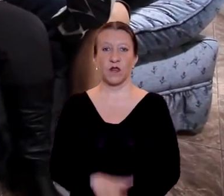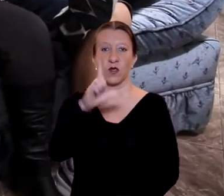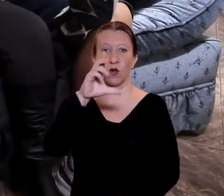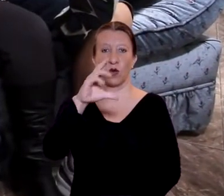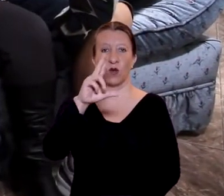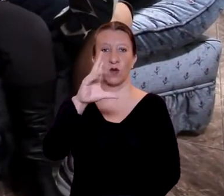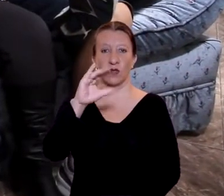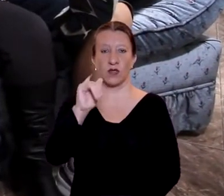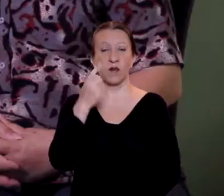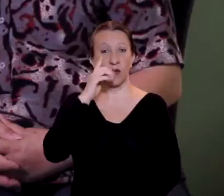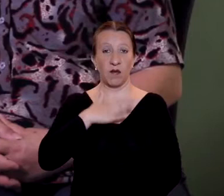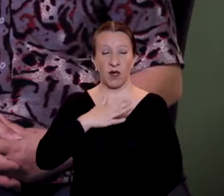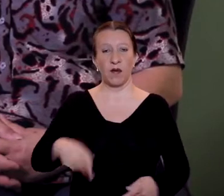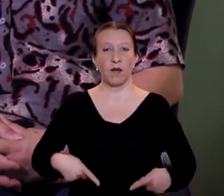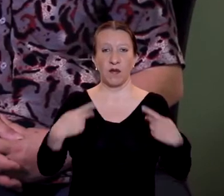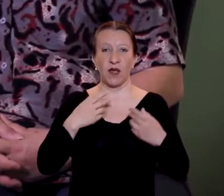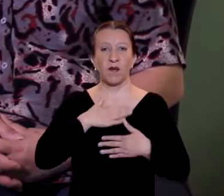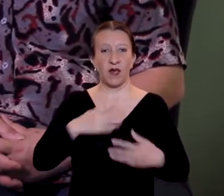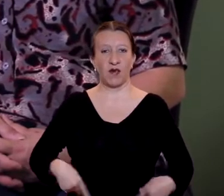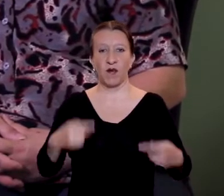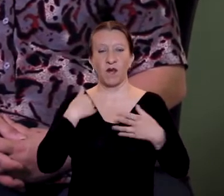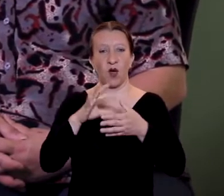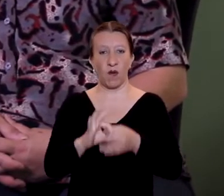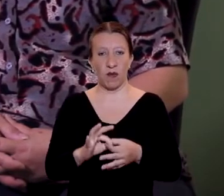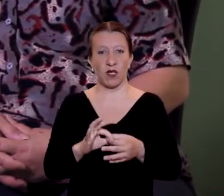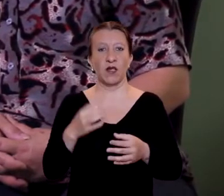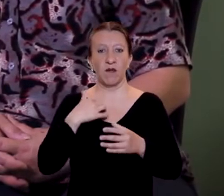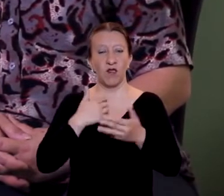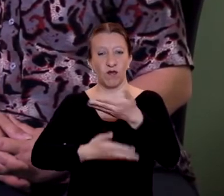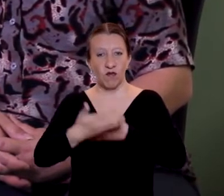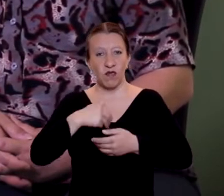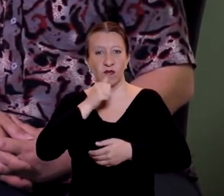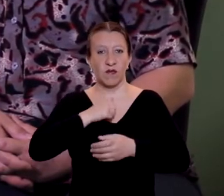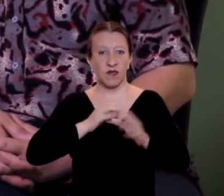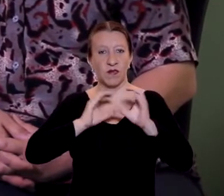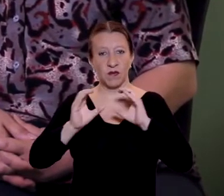Lucy para mí es mi vida. Es mi vida, es mi compañera, es mi confidente.